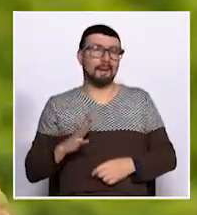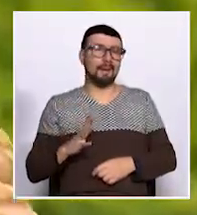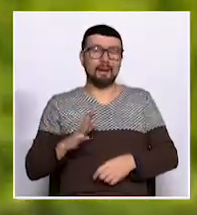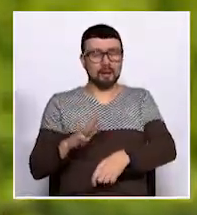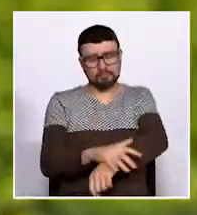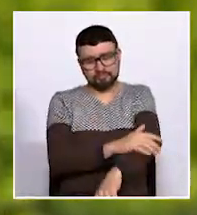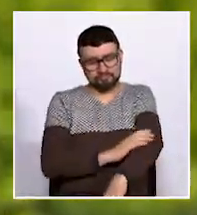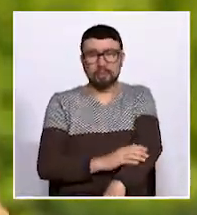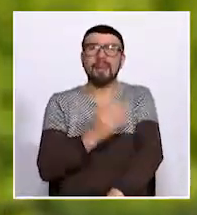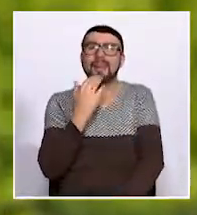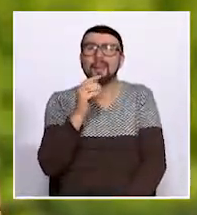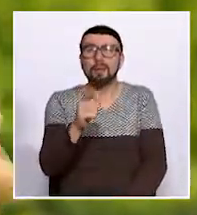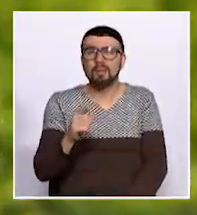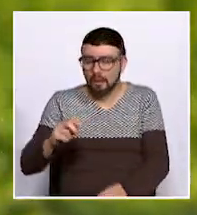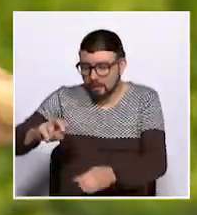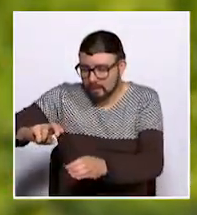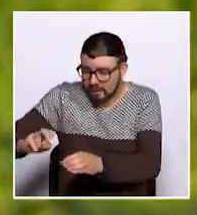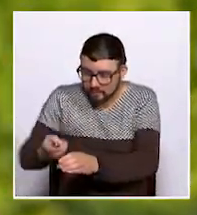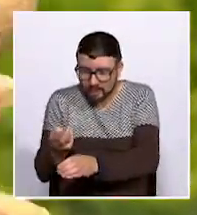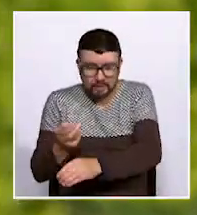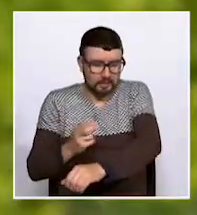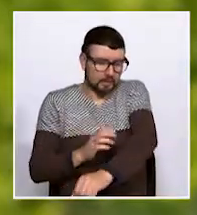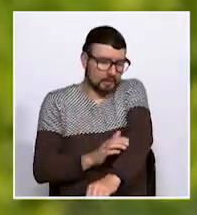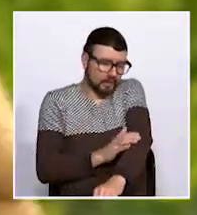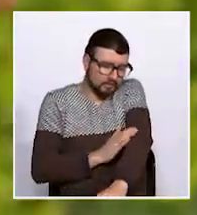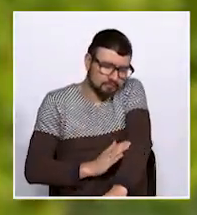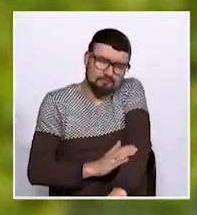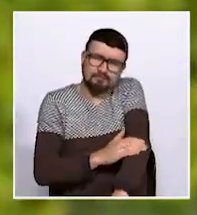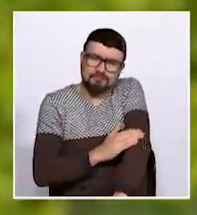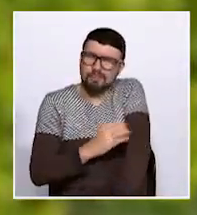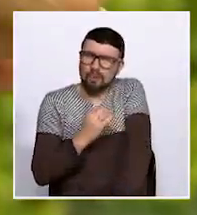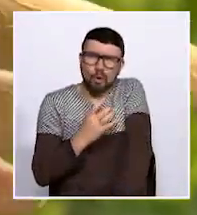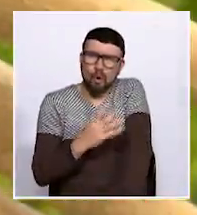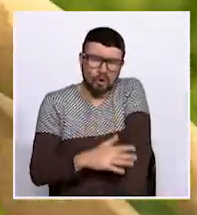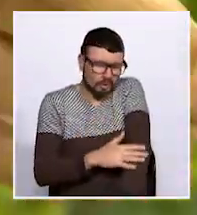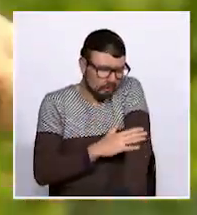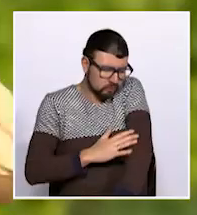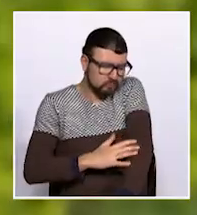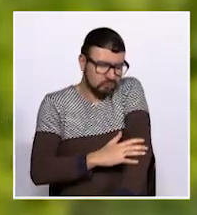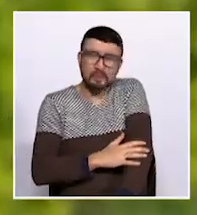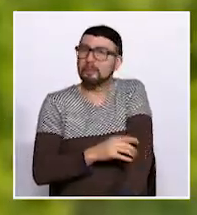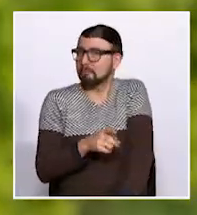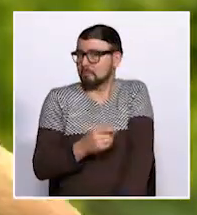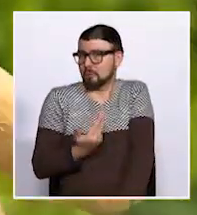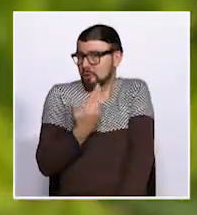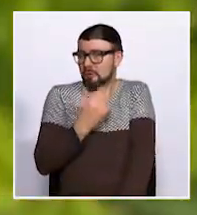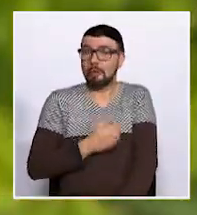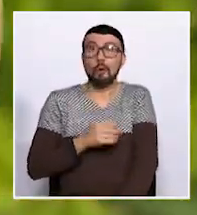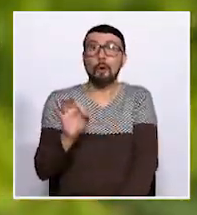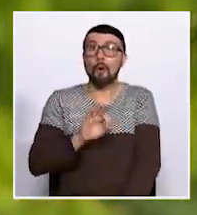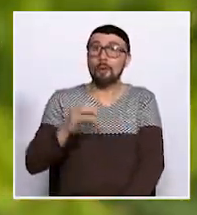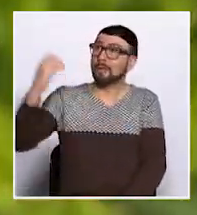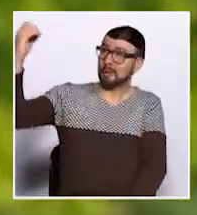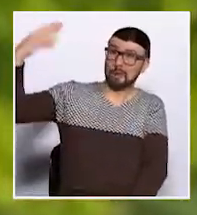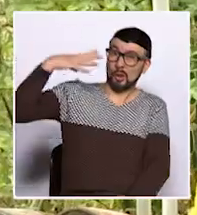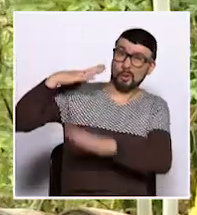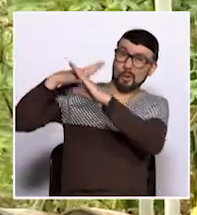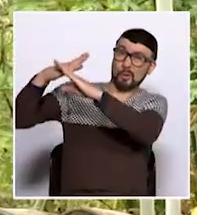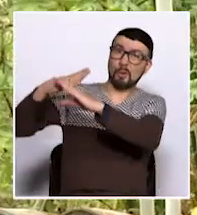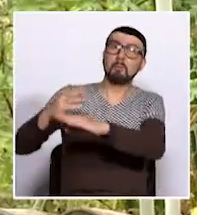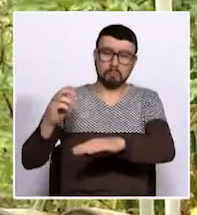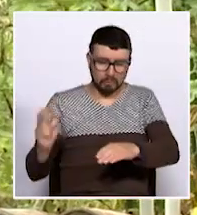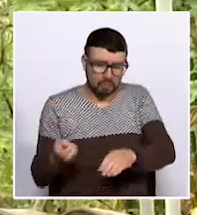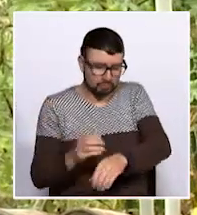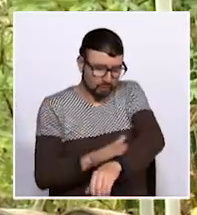como cuando nos aplicamos una crema para el dolor o cualquier otro tipo de crema. Cuando nos aplicamos bloqueador, ella se absorbe. Lo